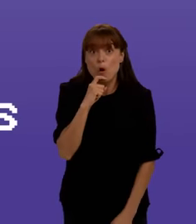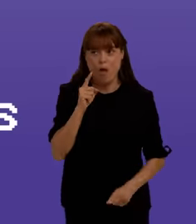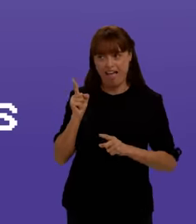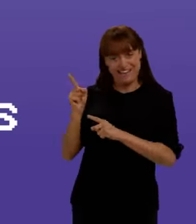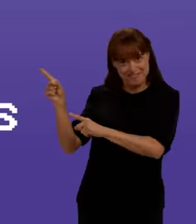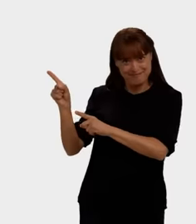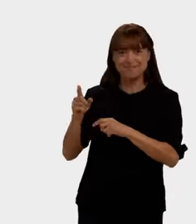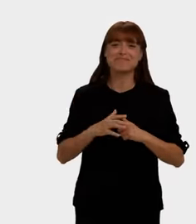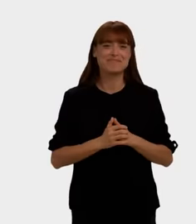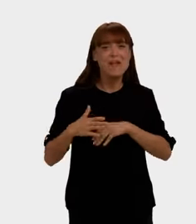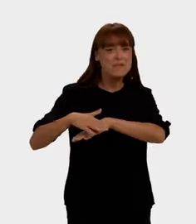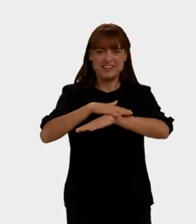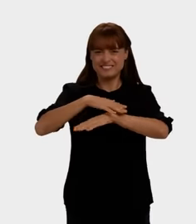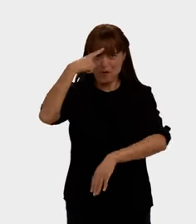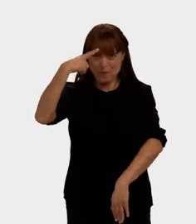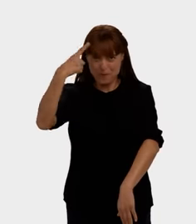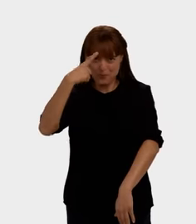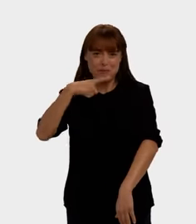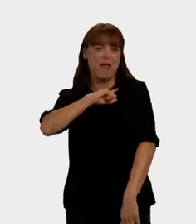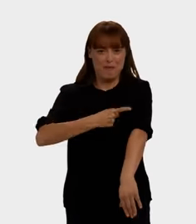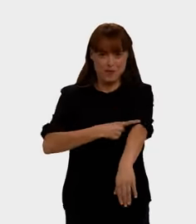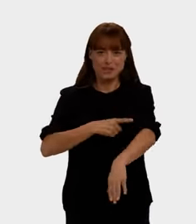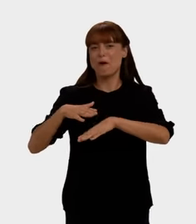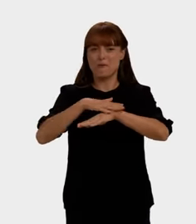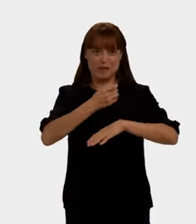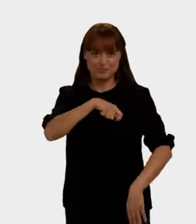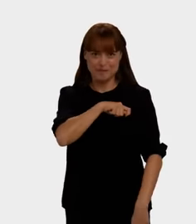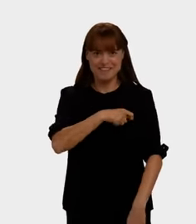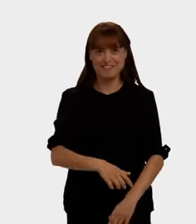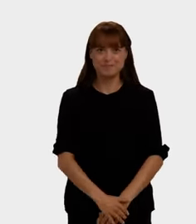cultura joven.gob.es Ministerio de cultura y deporte gobierno de España